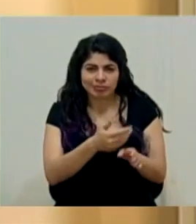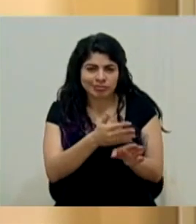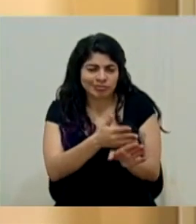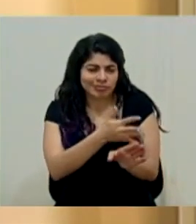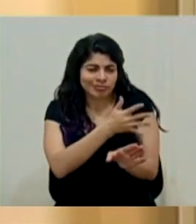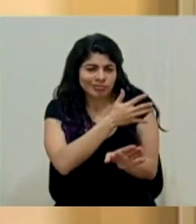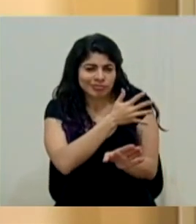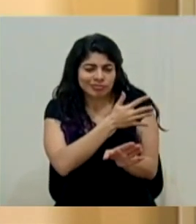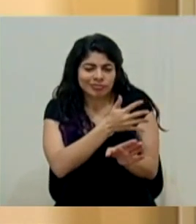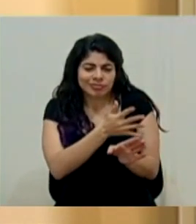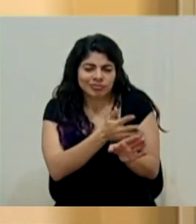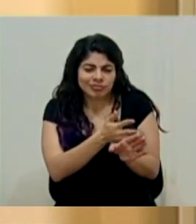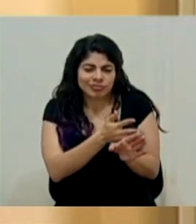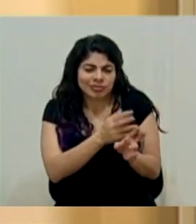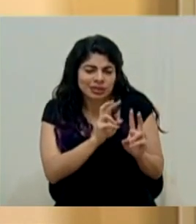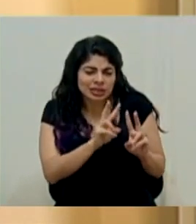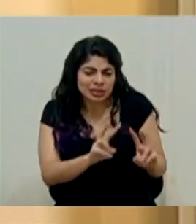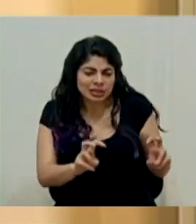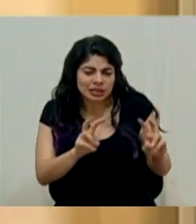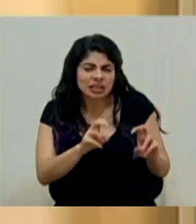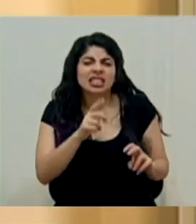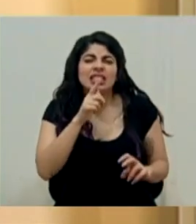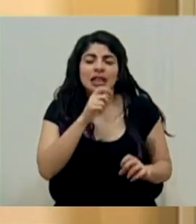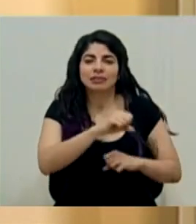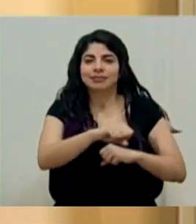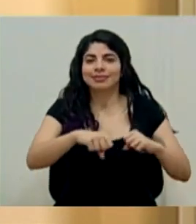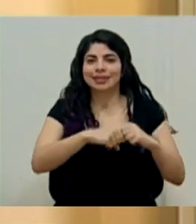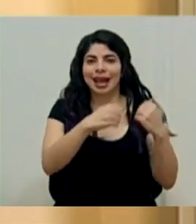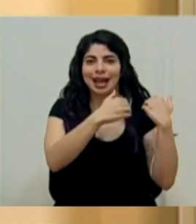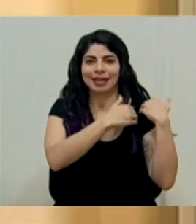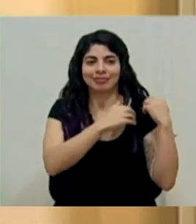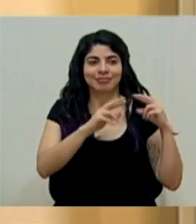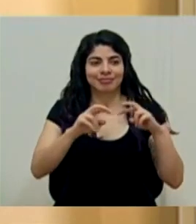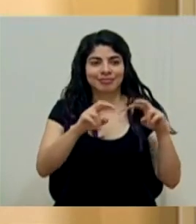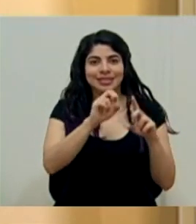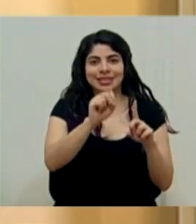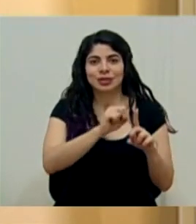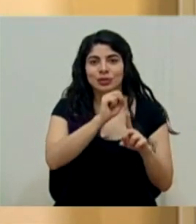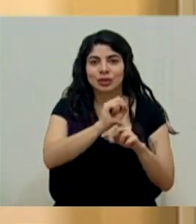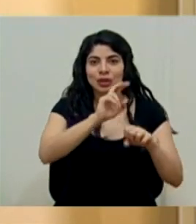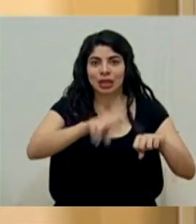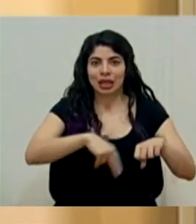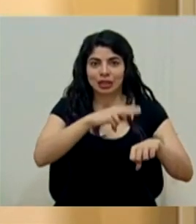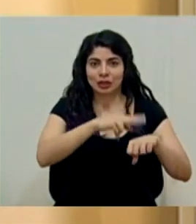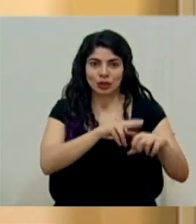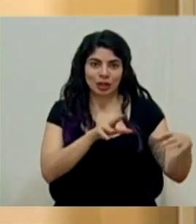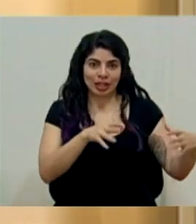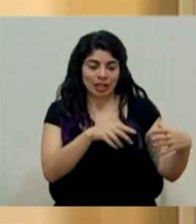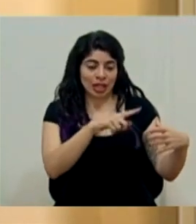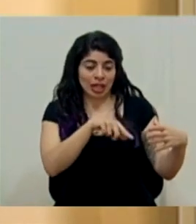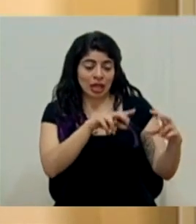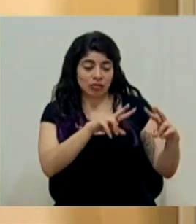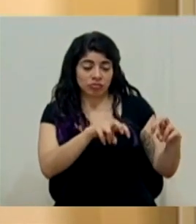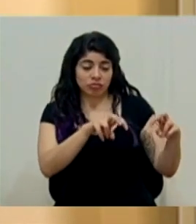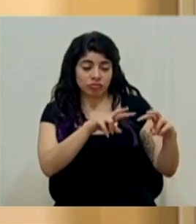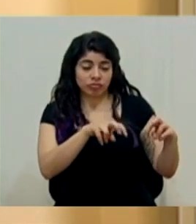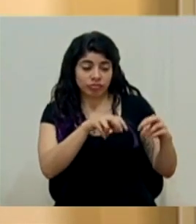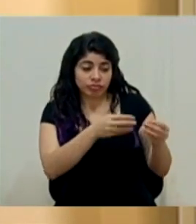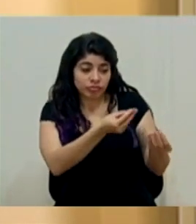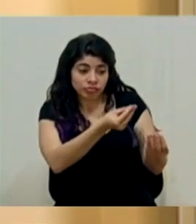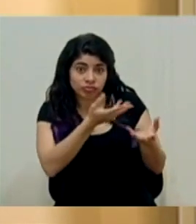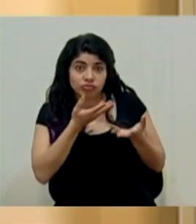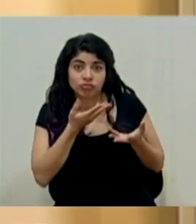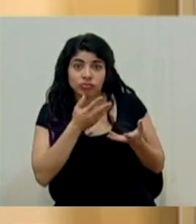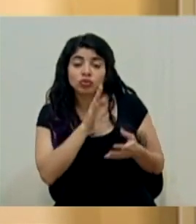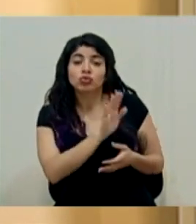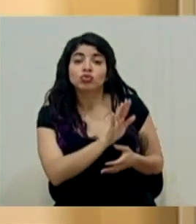análisis que realiza la Sala de Análisis de Situación de nivel nacional, el resultado de